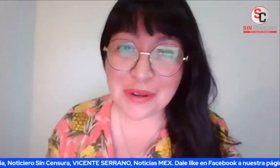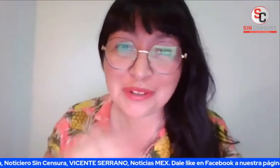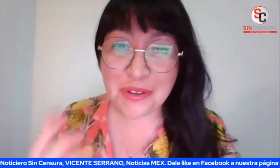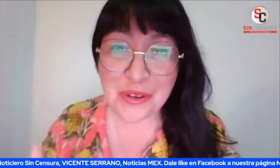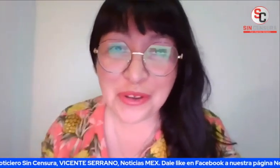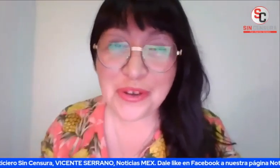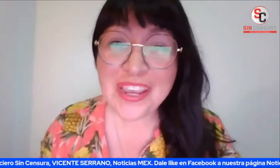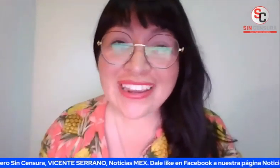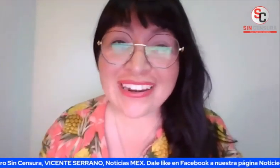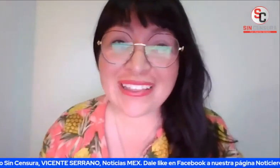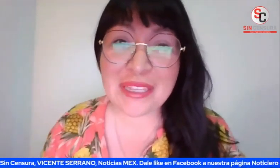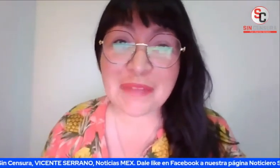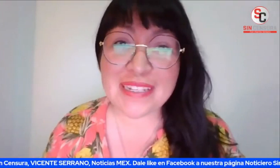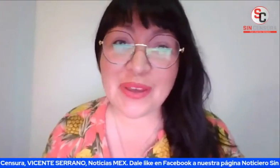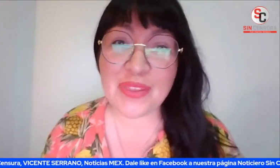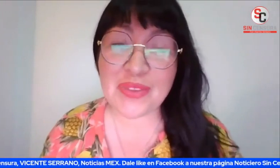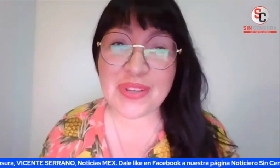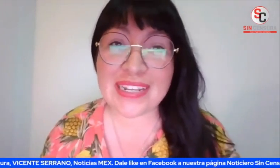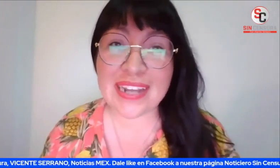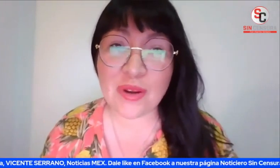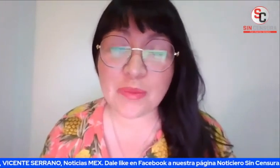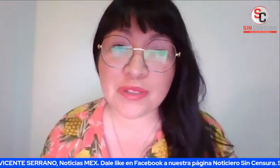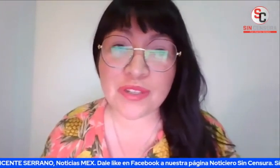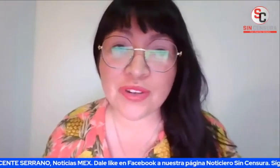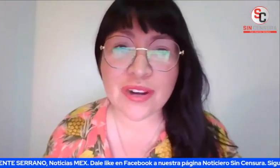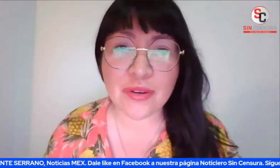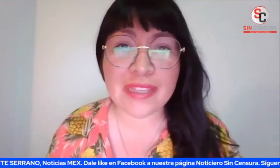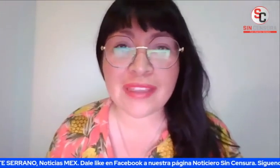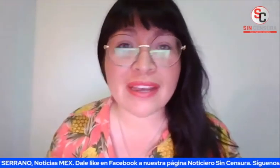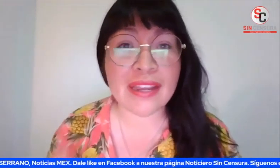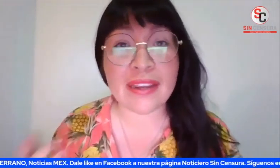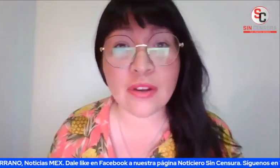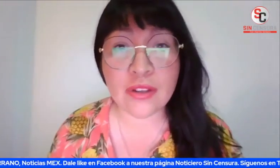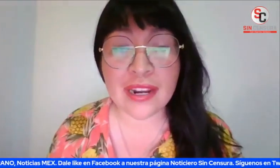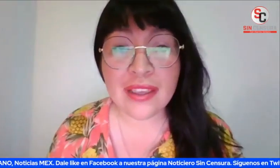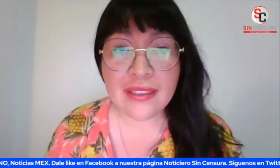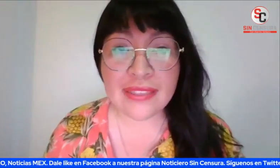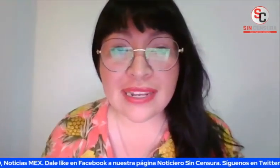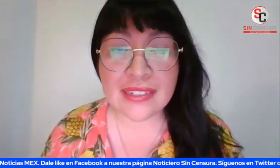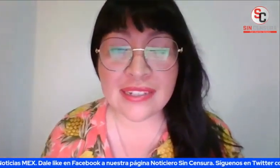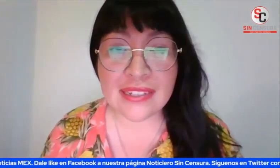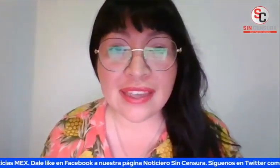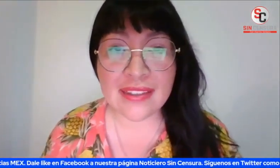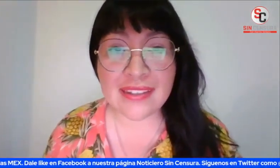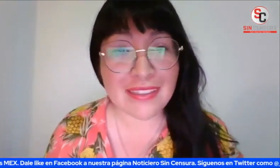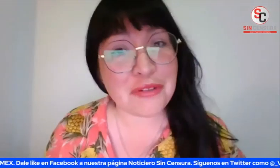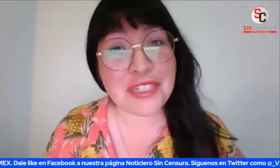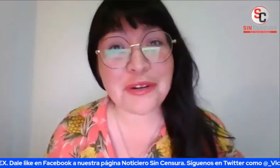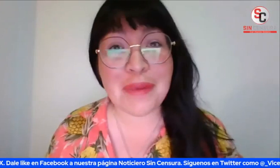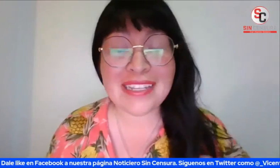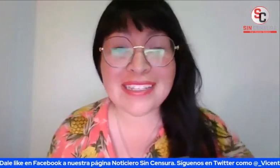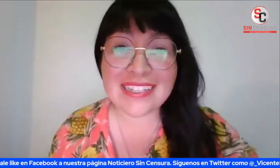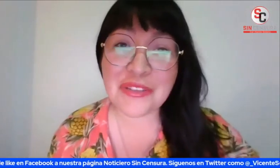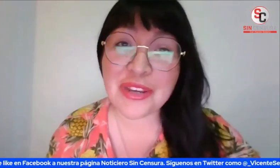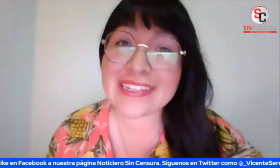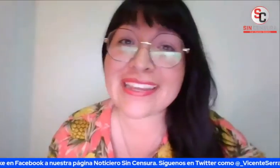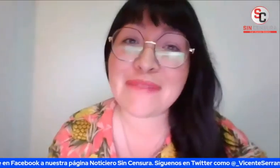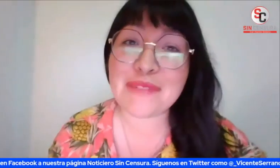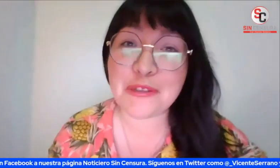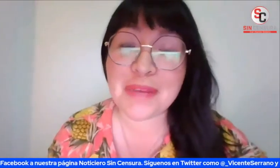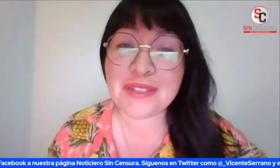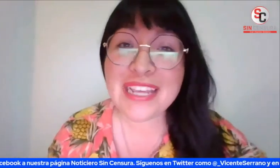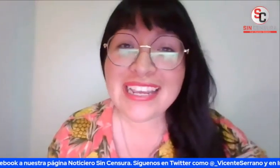Andrés Manuel, eso lo digo yo, en el debate pasado dentro del Senado, la oposición argumentaba en contra de las necesidades de nuestro país, diciendo